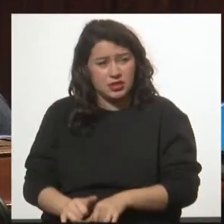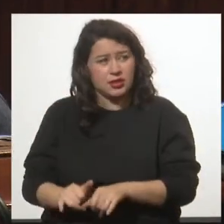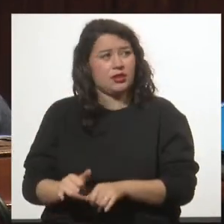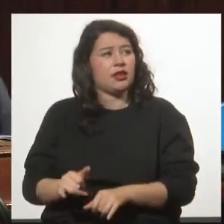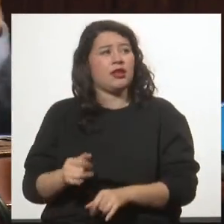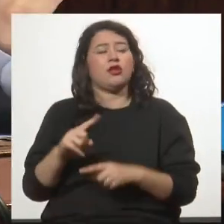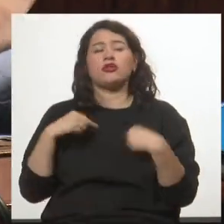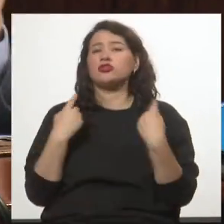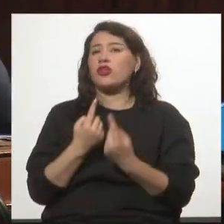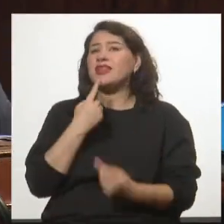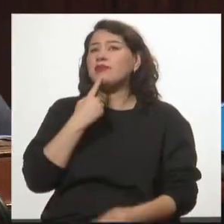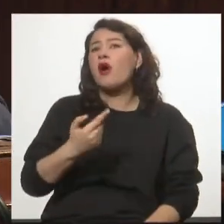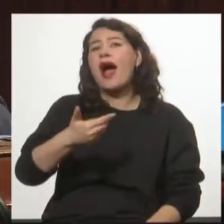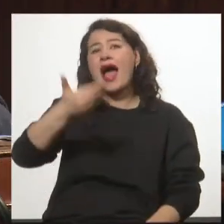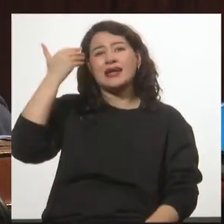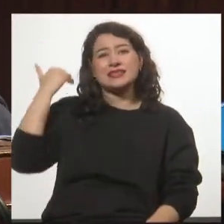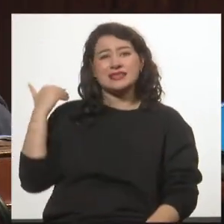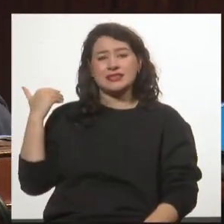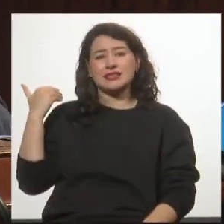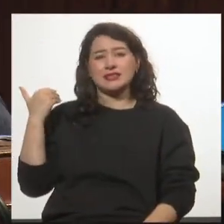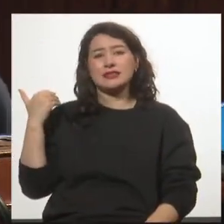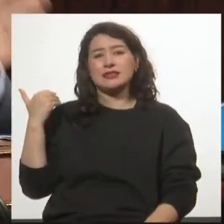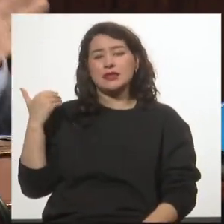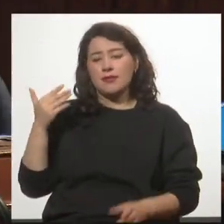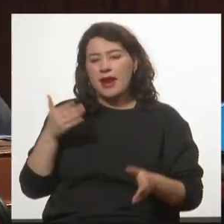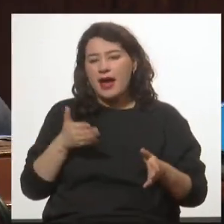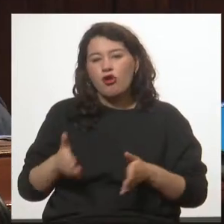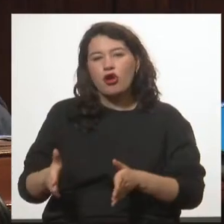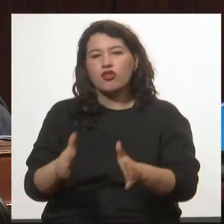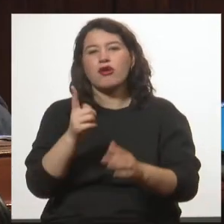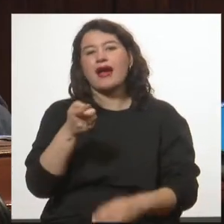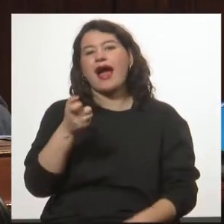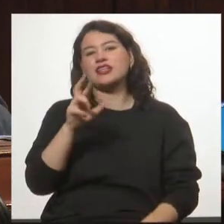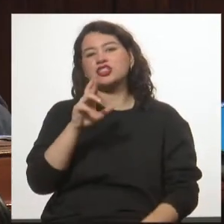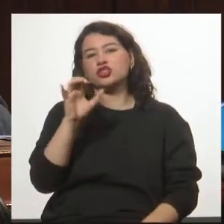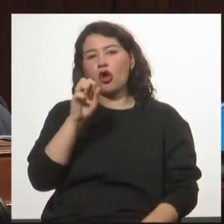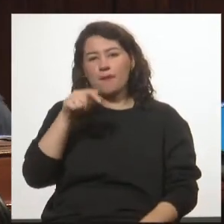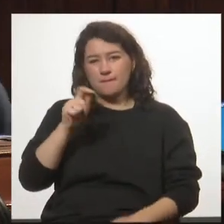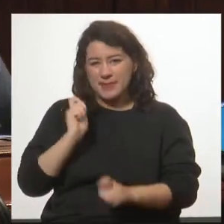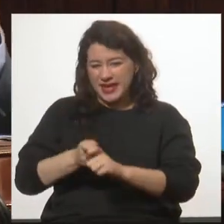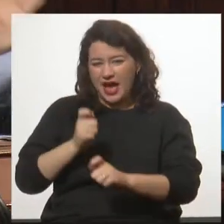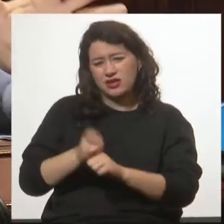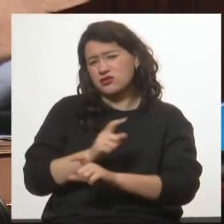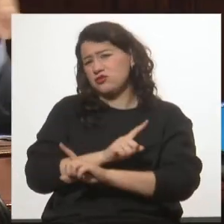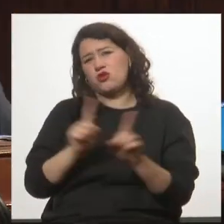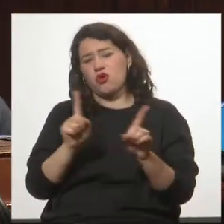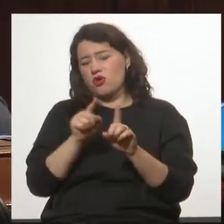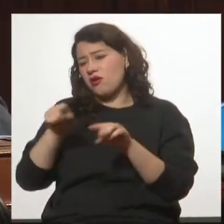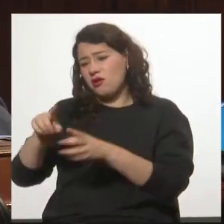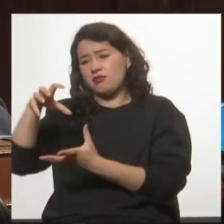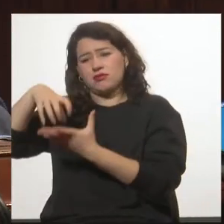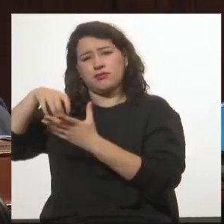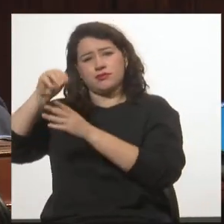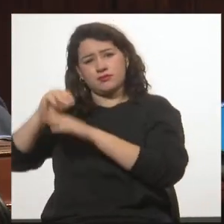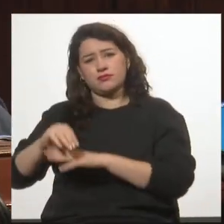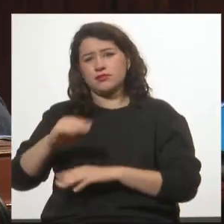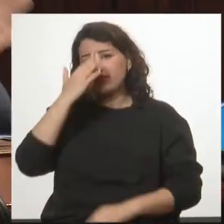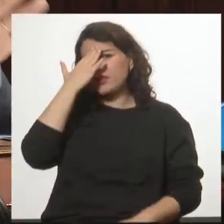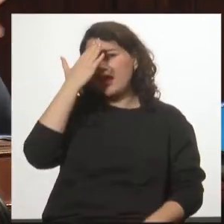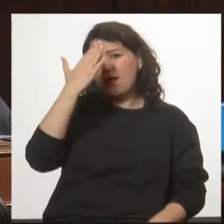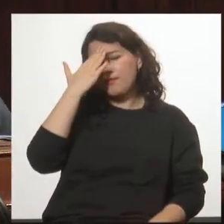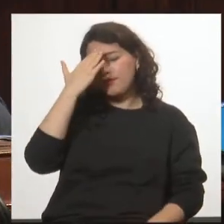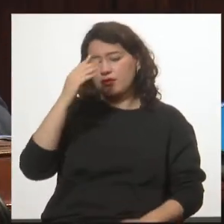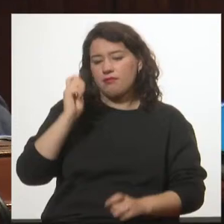lo que en su momento planteamos para el corredor garzón que había que picarlo y finalmente las administraciones frenteamplistas